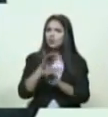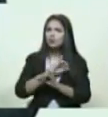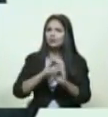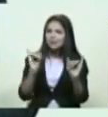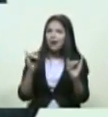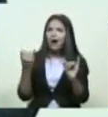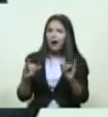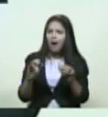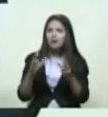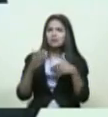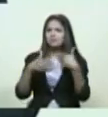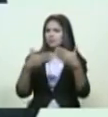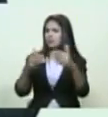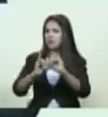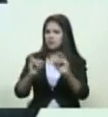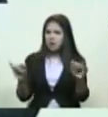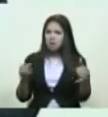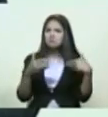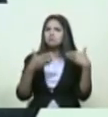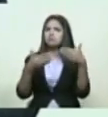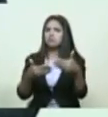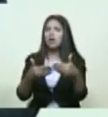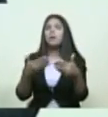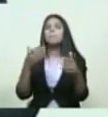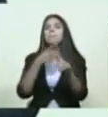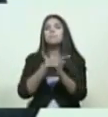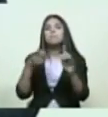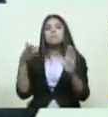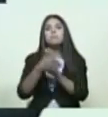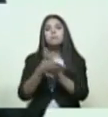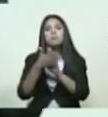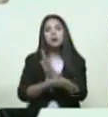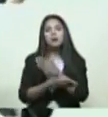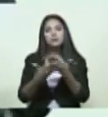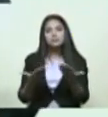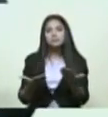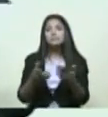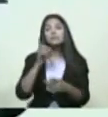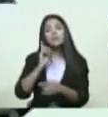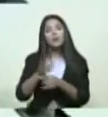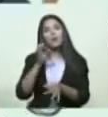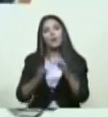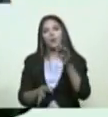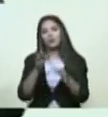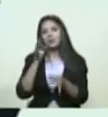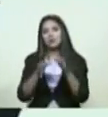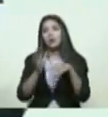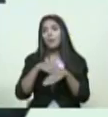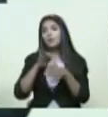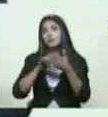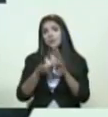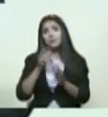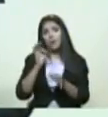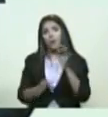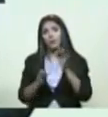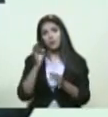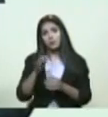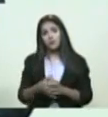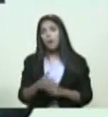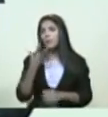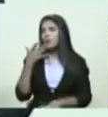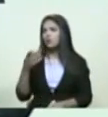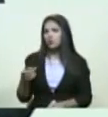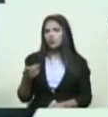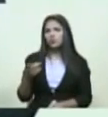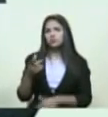una materia adelantada para que efectivamente se haga justicia, porque eso es hacer justicia. Si usted tiene una